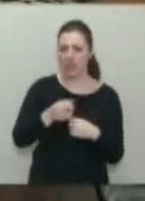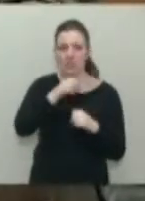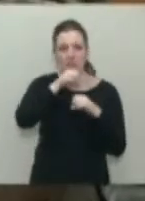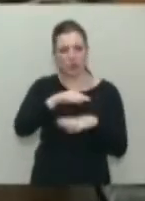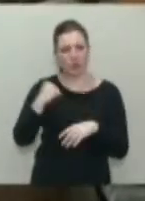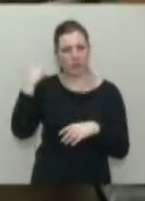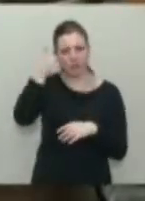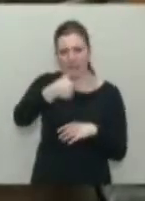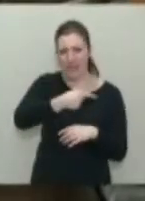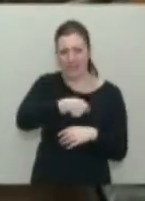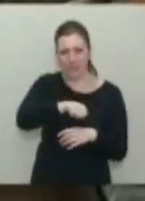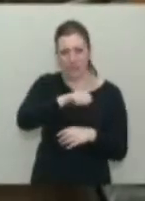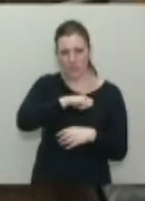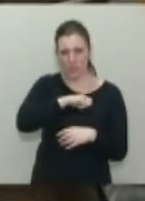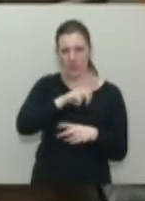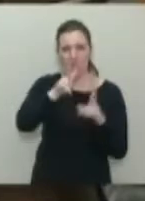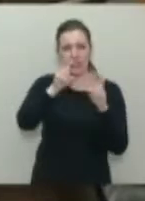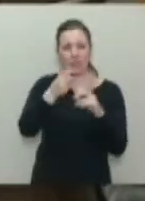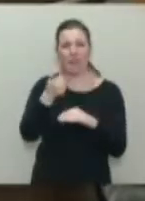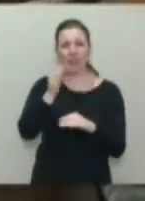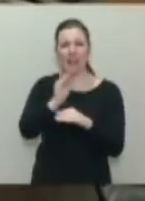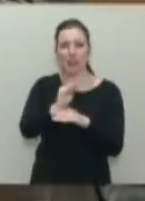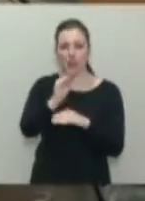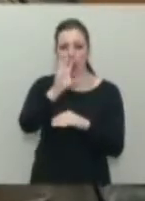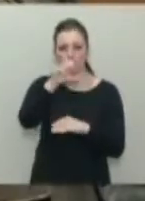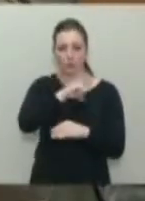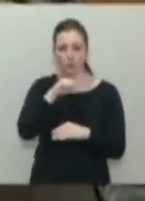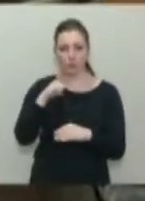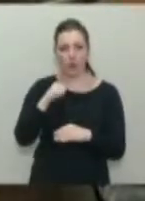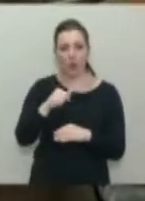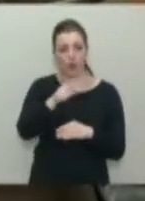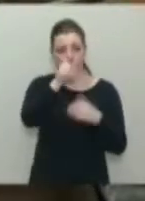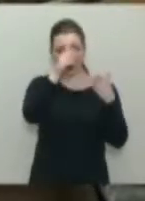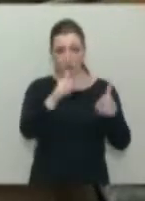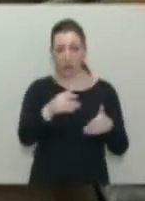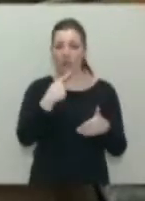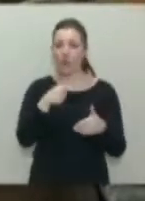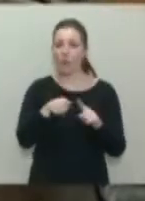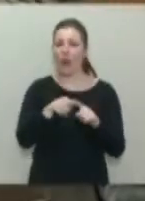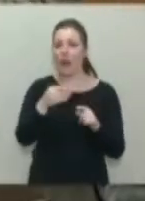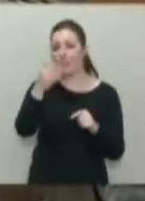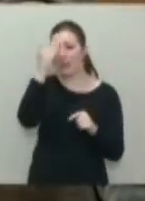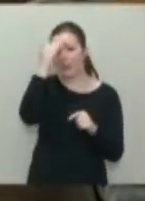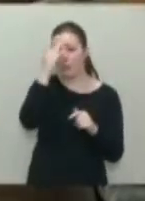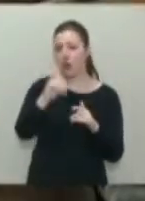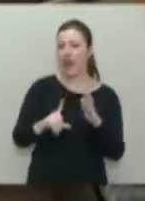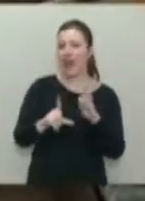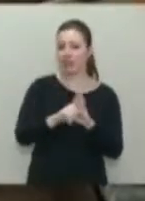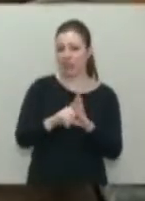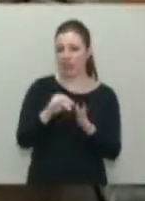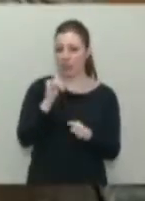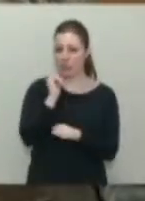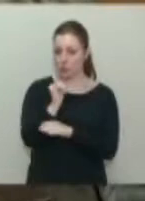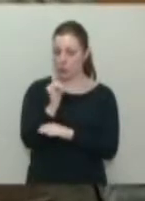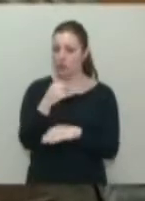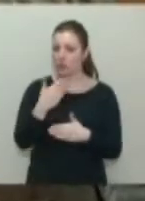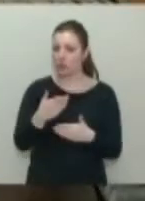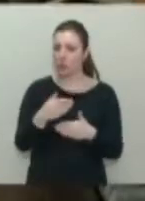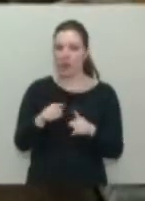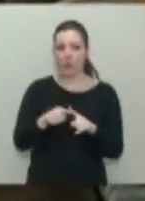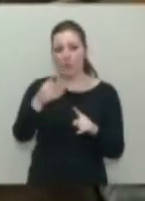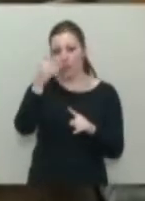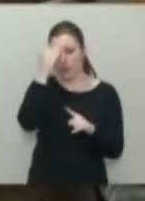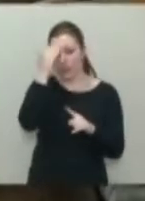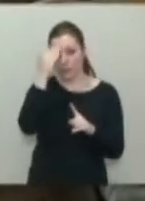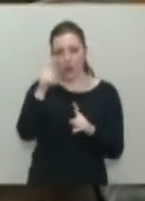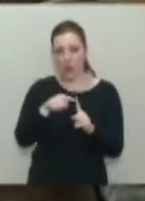España como es este, el de la financiación autonómica. Usted ha mencionado un principio, el principio de lealtad institucional, y es el principio que menos